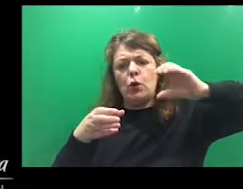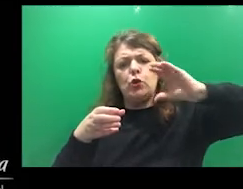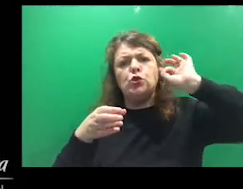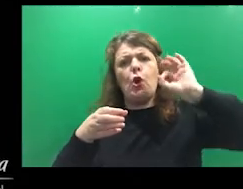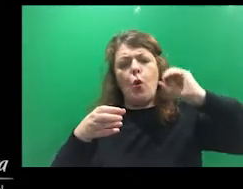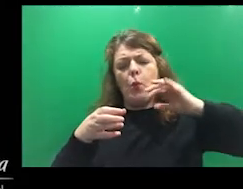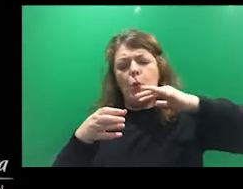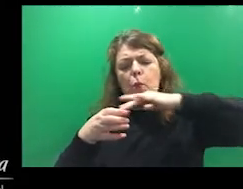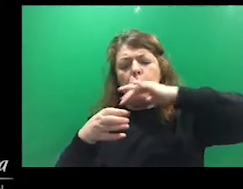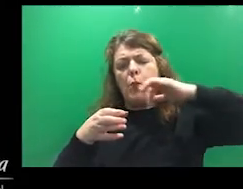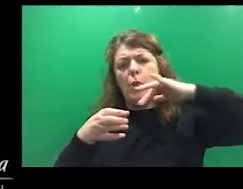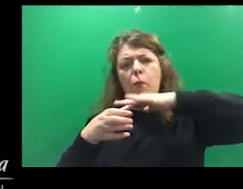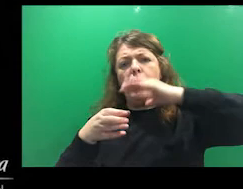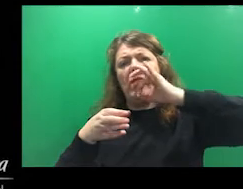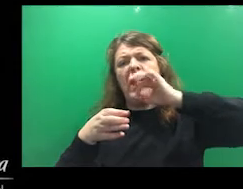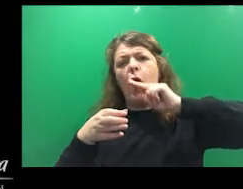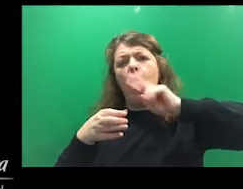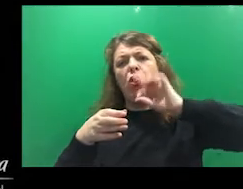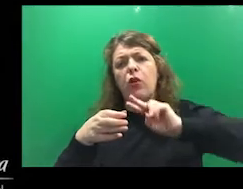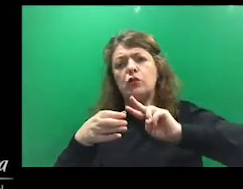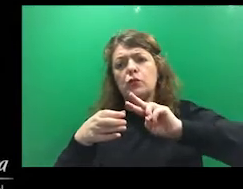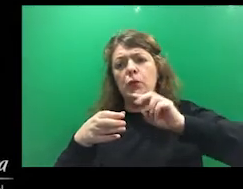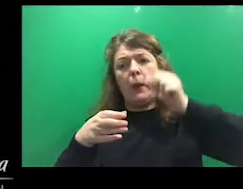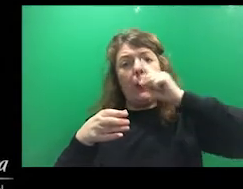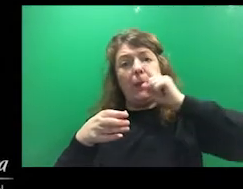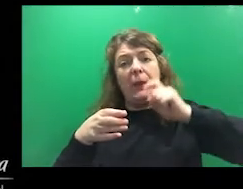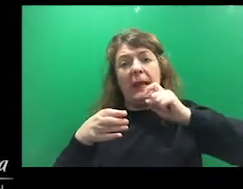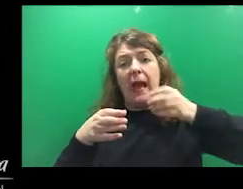en el vaso donde solamente va a haber CO2.